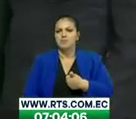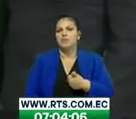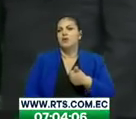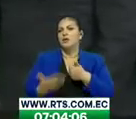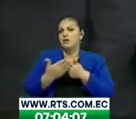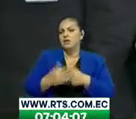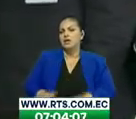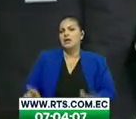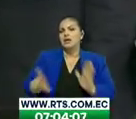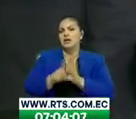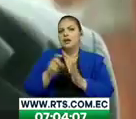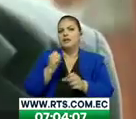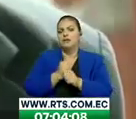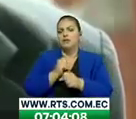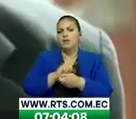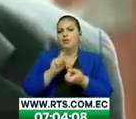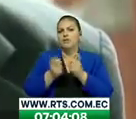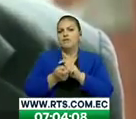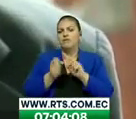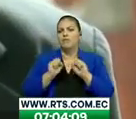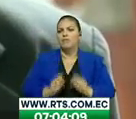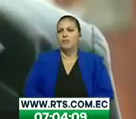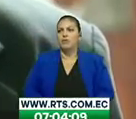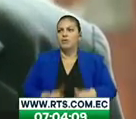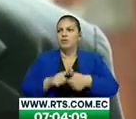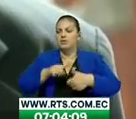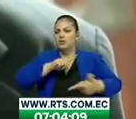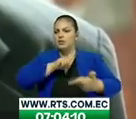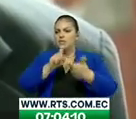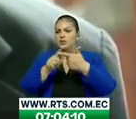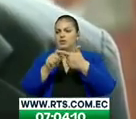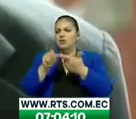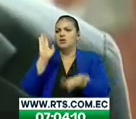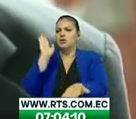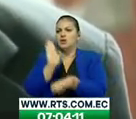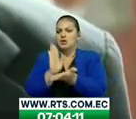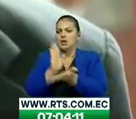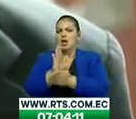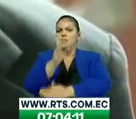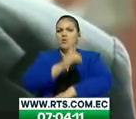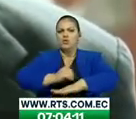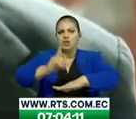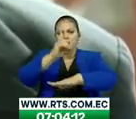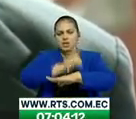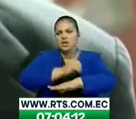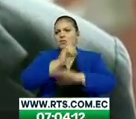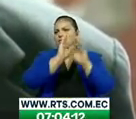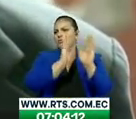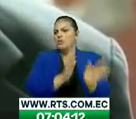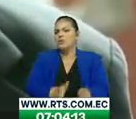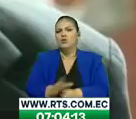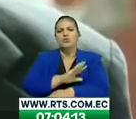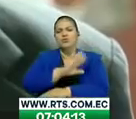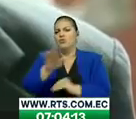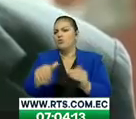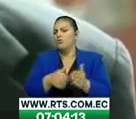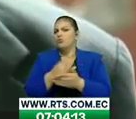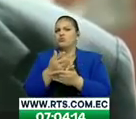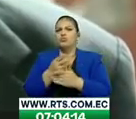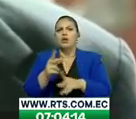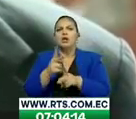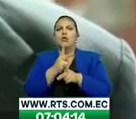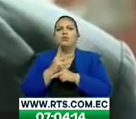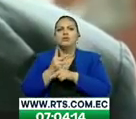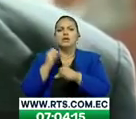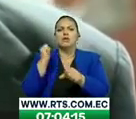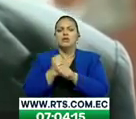del Consejo del Trabajo. Reestructurarlo totalmente para lo que fue creado. El Consejo del Trabajo fue creado